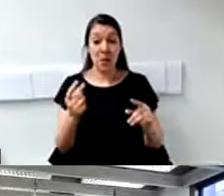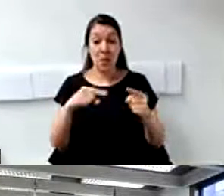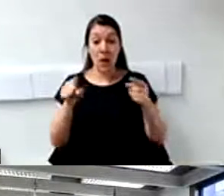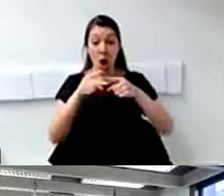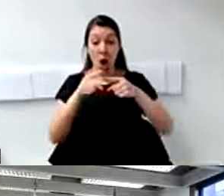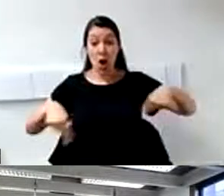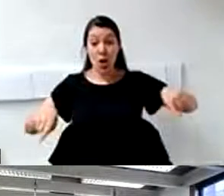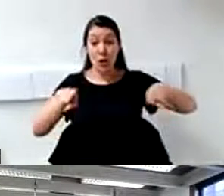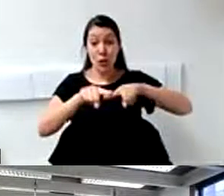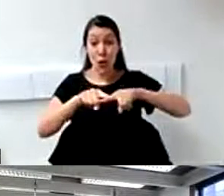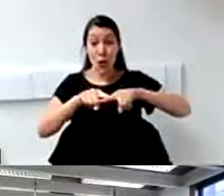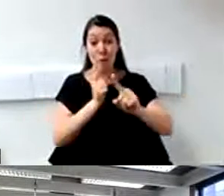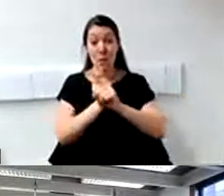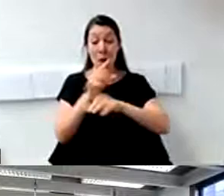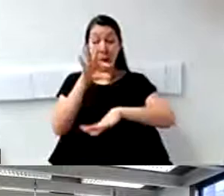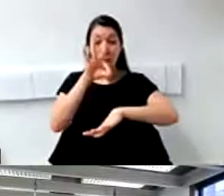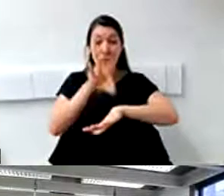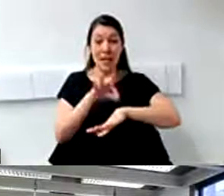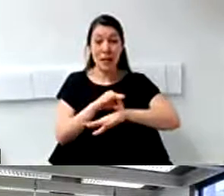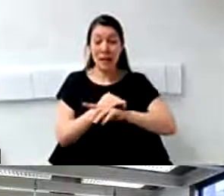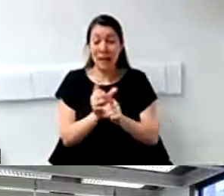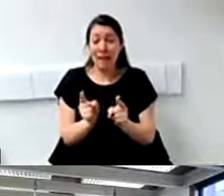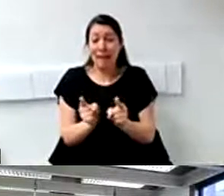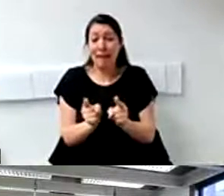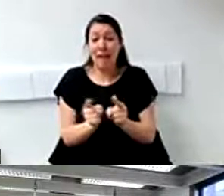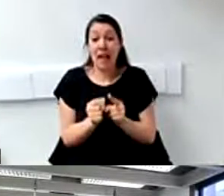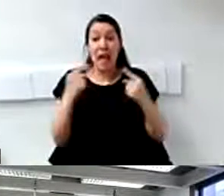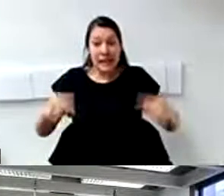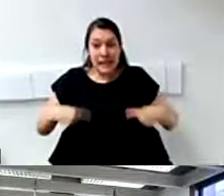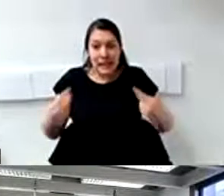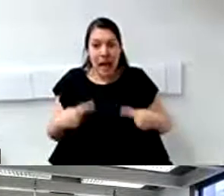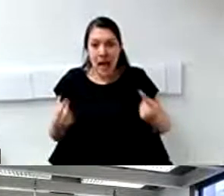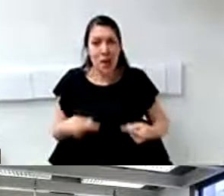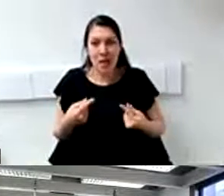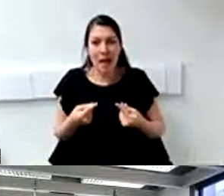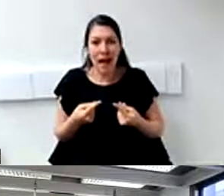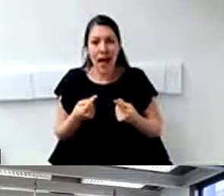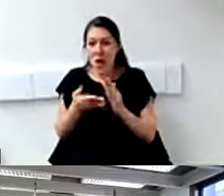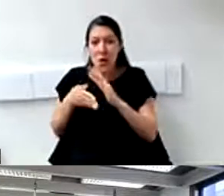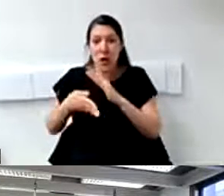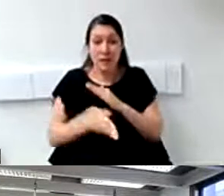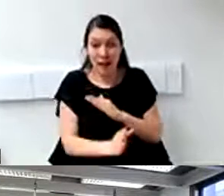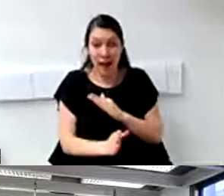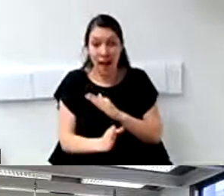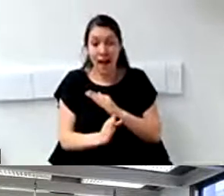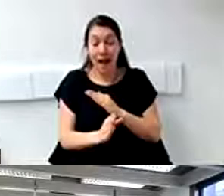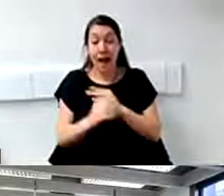de 2x2 y la silla de ruedas queda afuera y el paciente hay que entrarlo a pulso, todo